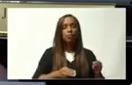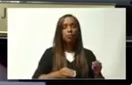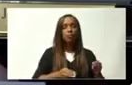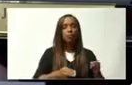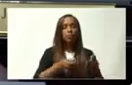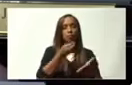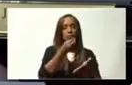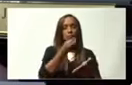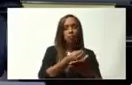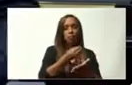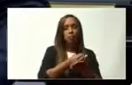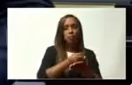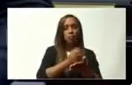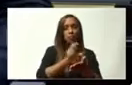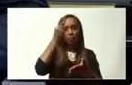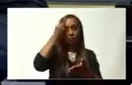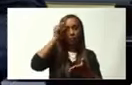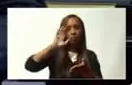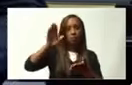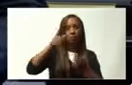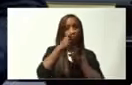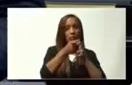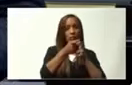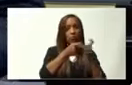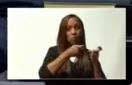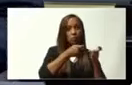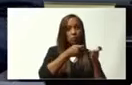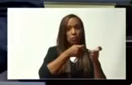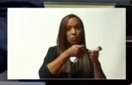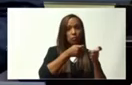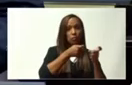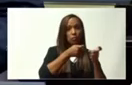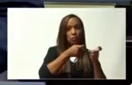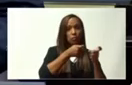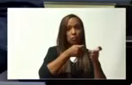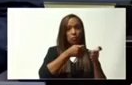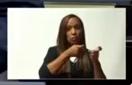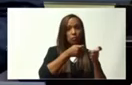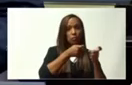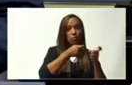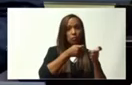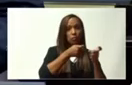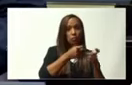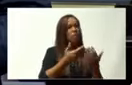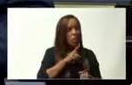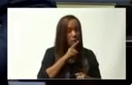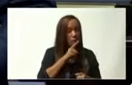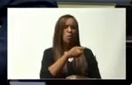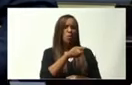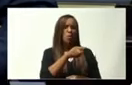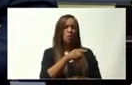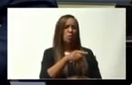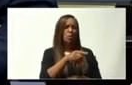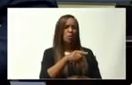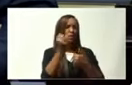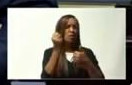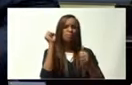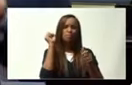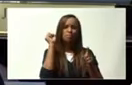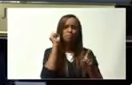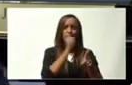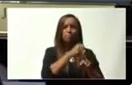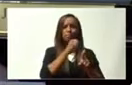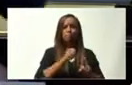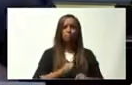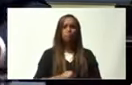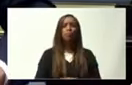y dominicanas. Yo soy hijo de Miguel Enríquez, un gallero. Y los que son